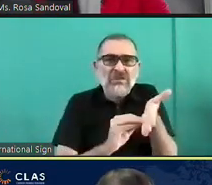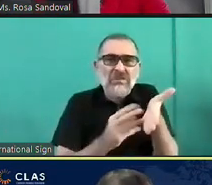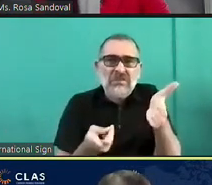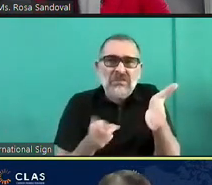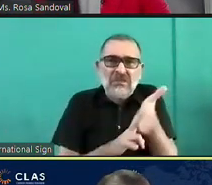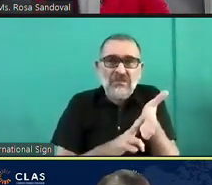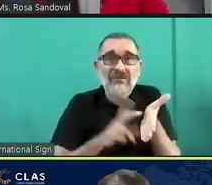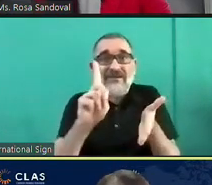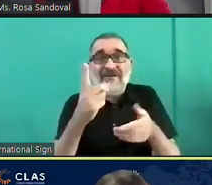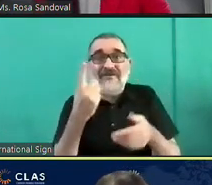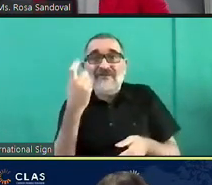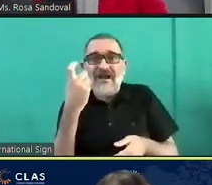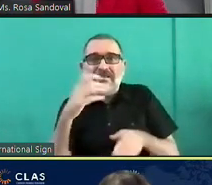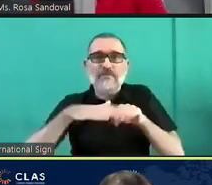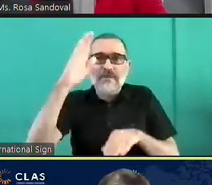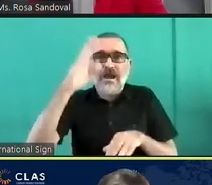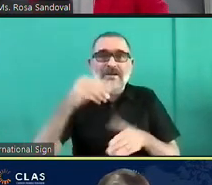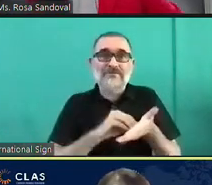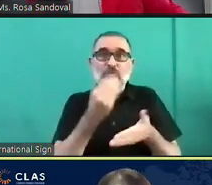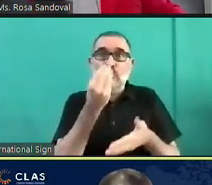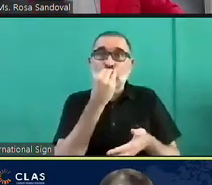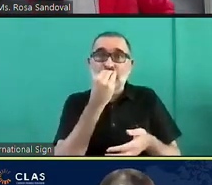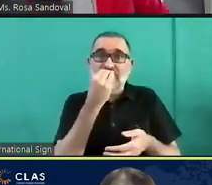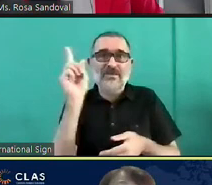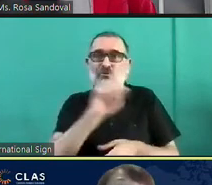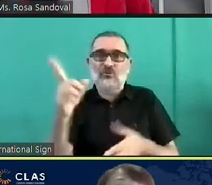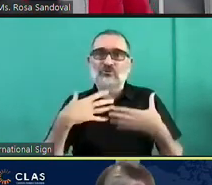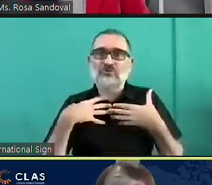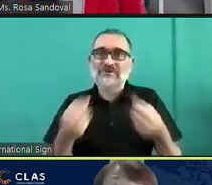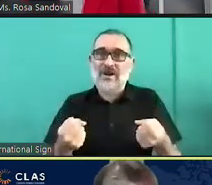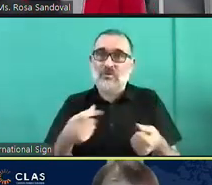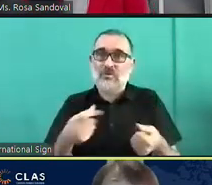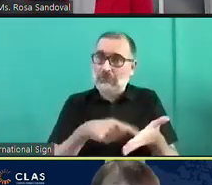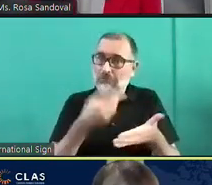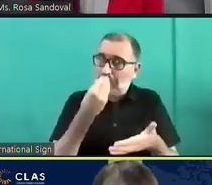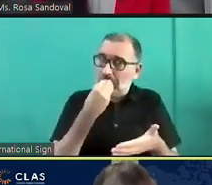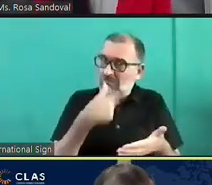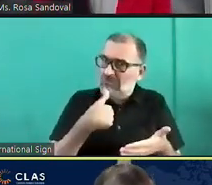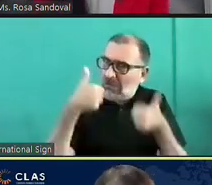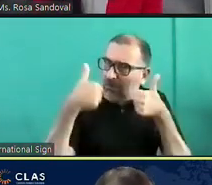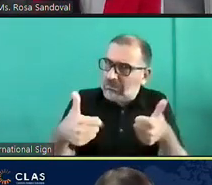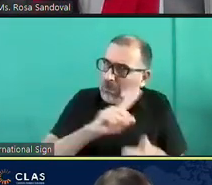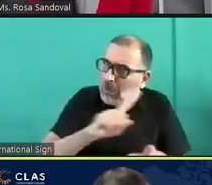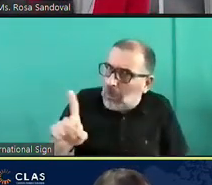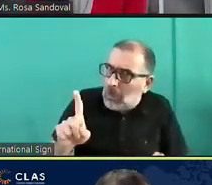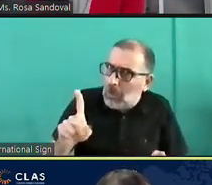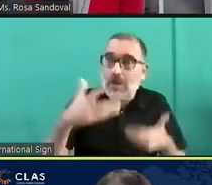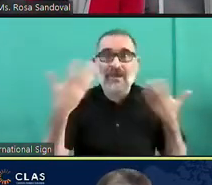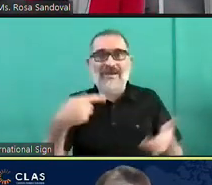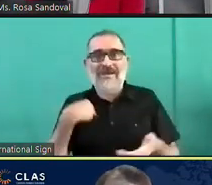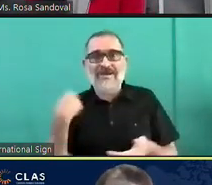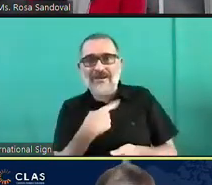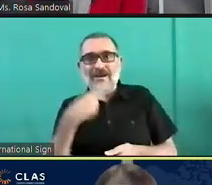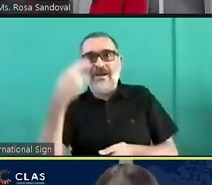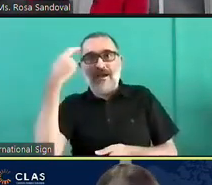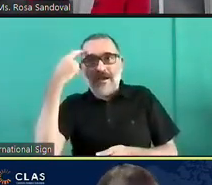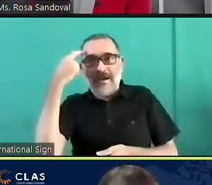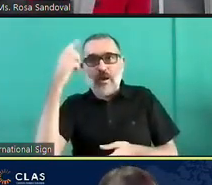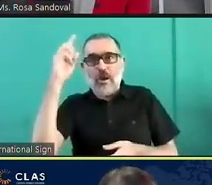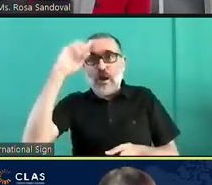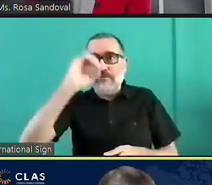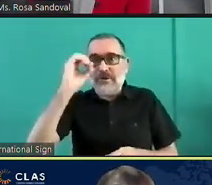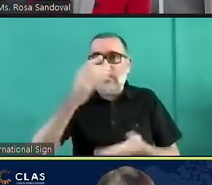es aumentado mucho el número de profesionales de diferentes sectores los comunicólogos